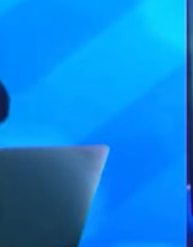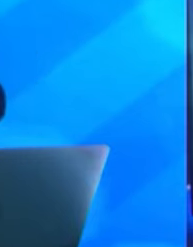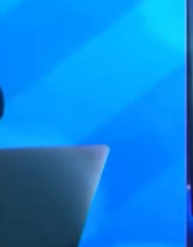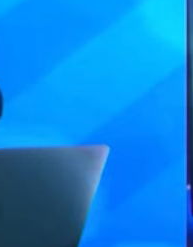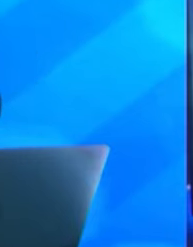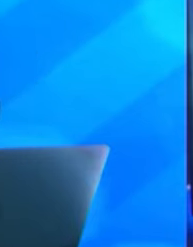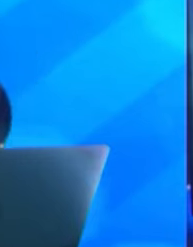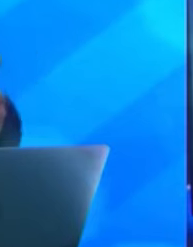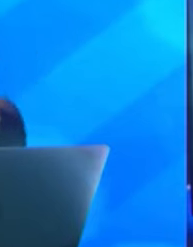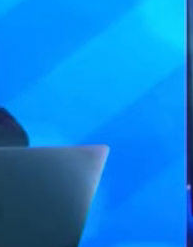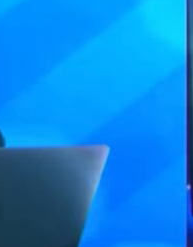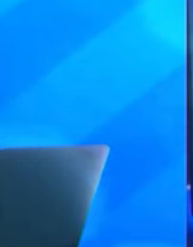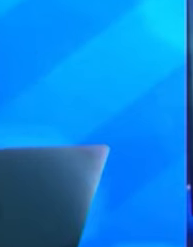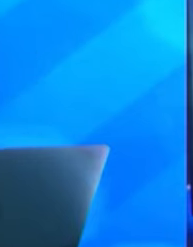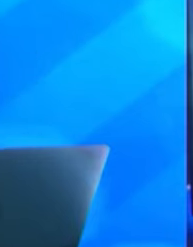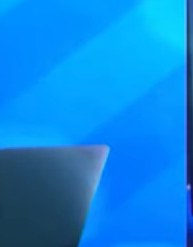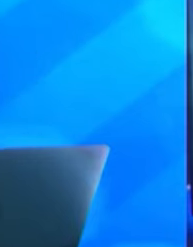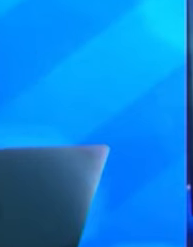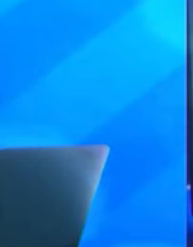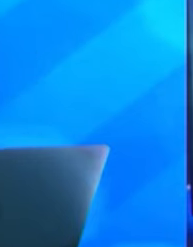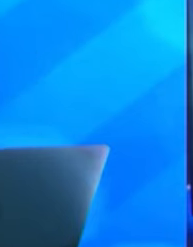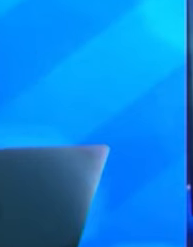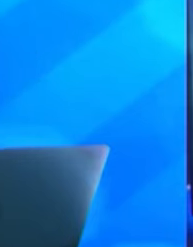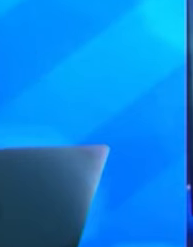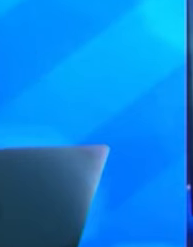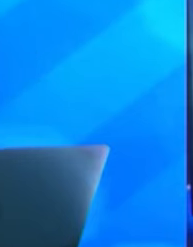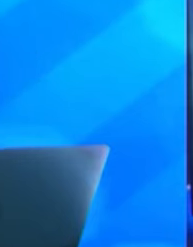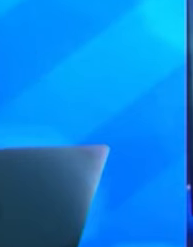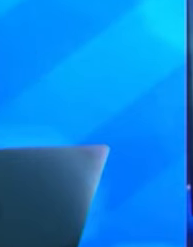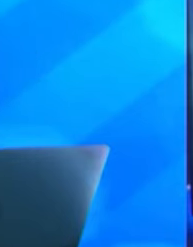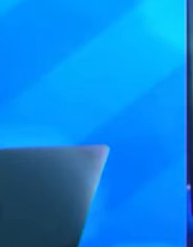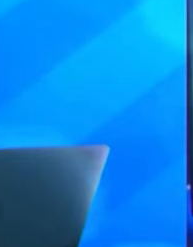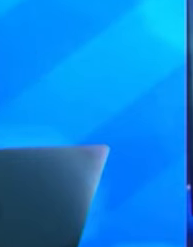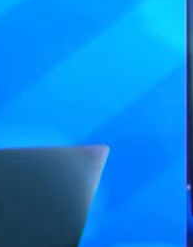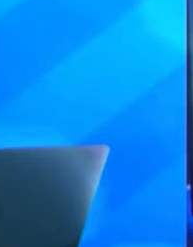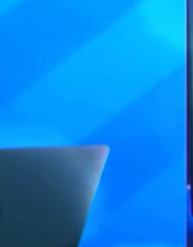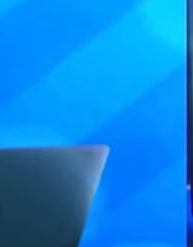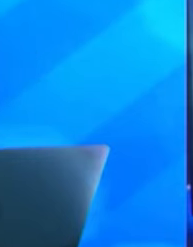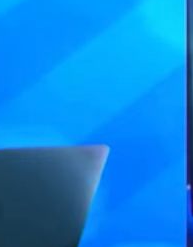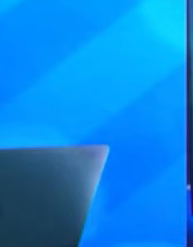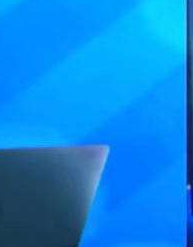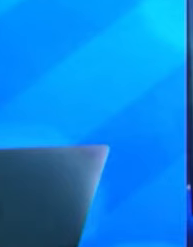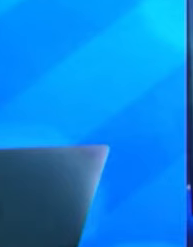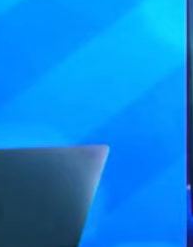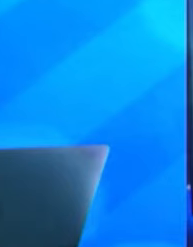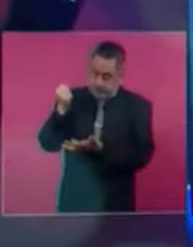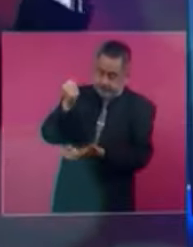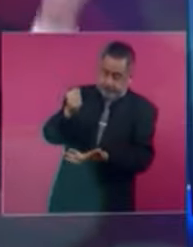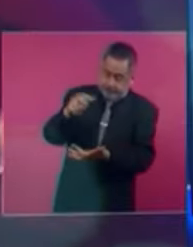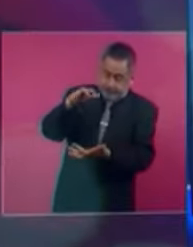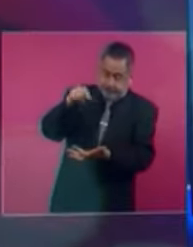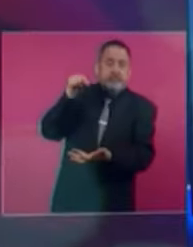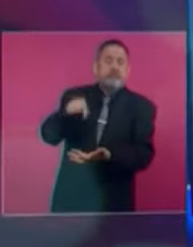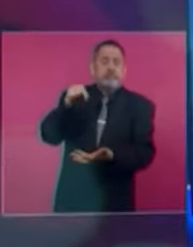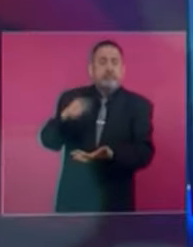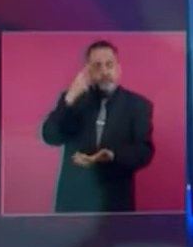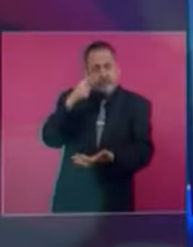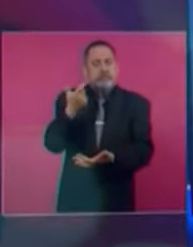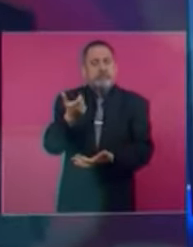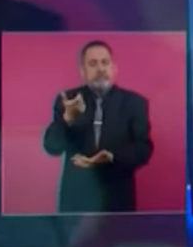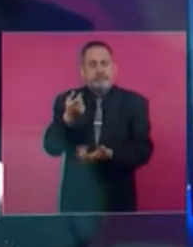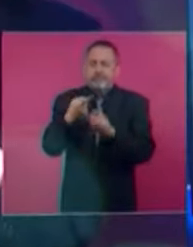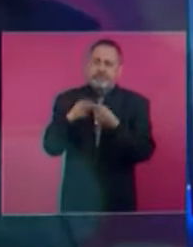el contra el poder judicial por ejemplo Sí claro con el par judicial o simplemente dejar entrever de que si el tren Maya fue